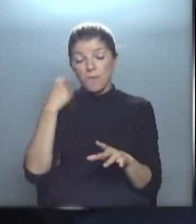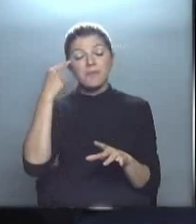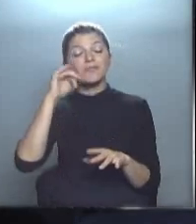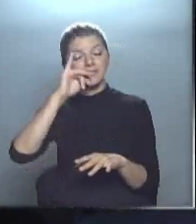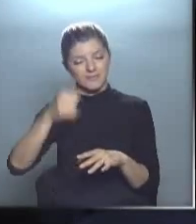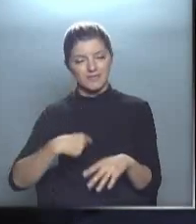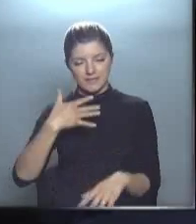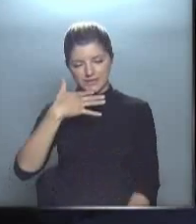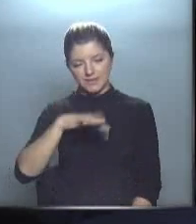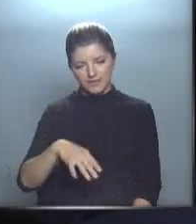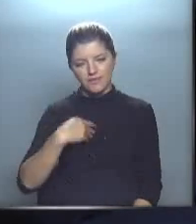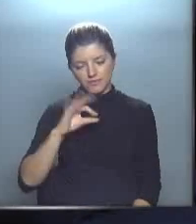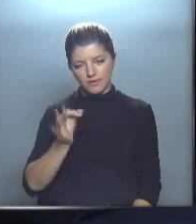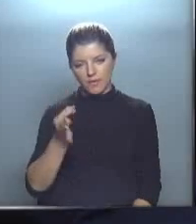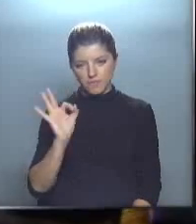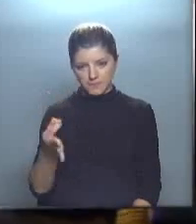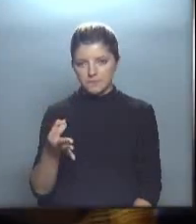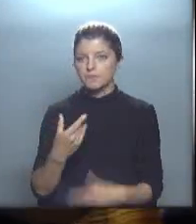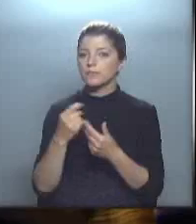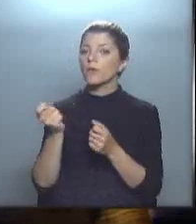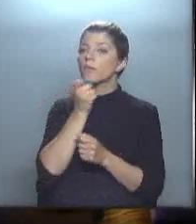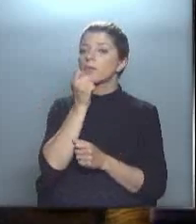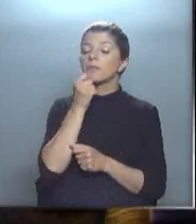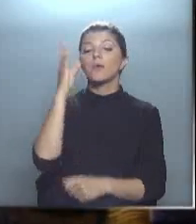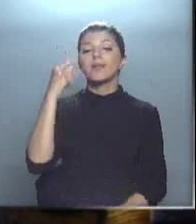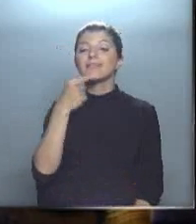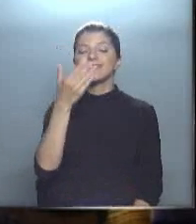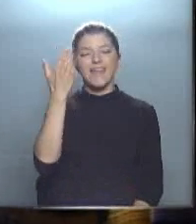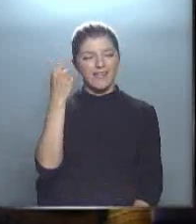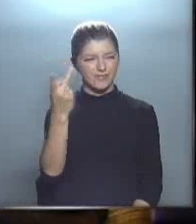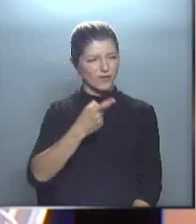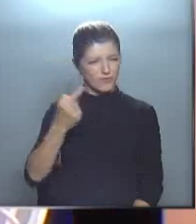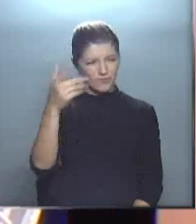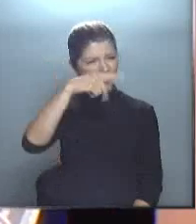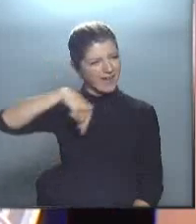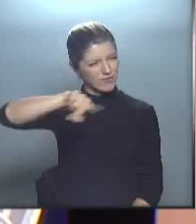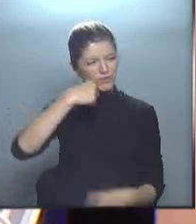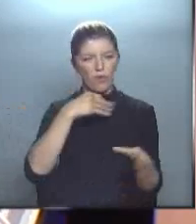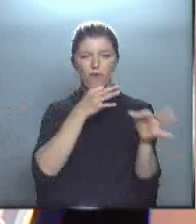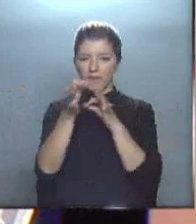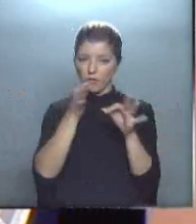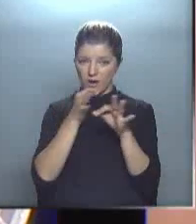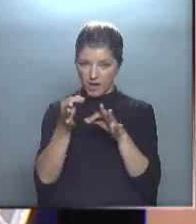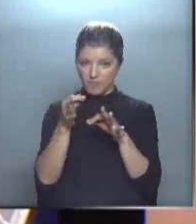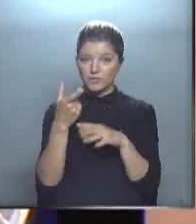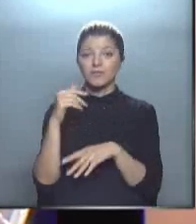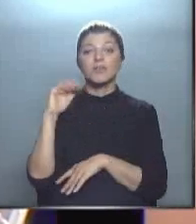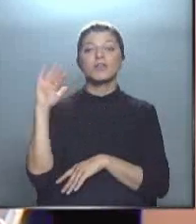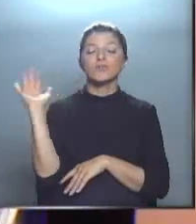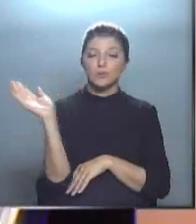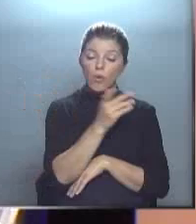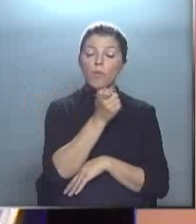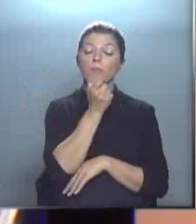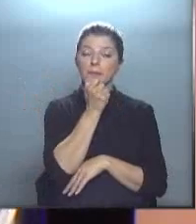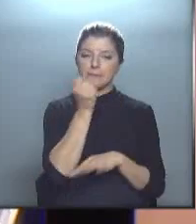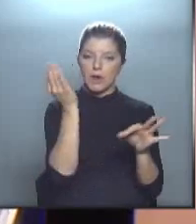en cuenta. Baiano, okay. Una sí. De las cosas que hablábamos afuera y que también me parece interesante que lo podamos traer acá es todo lo que implica terminar el